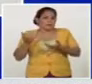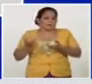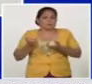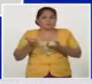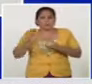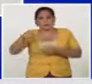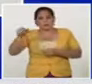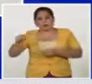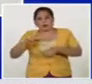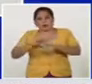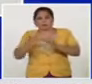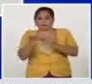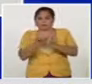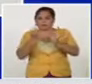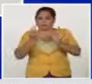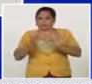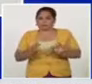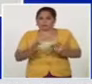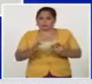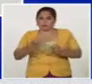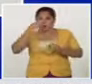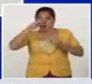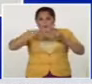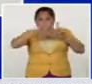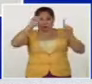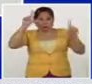casos durante toda la pandemia,